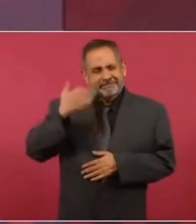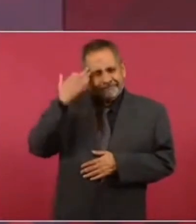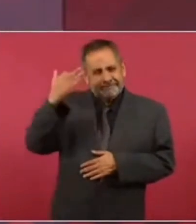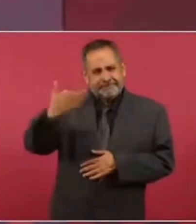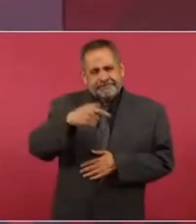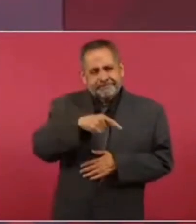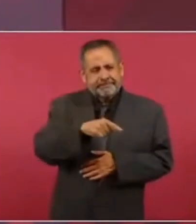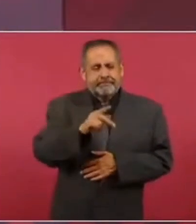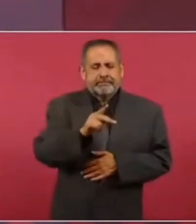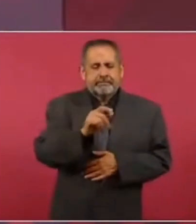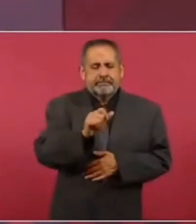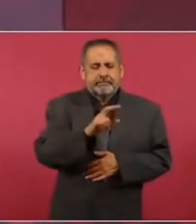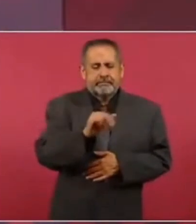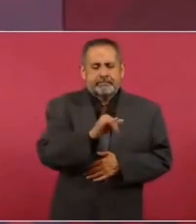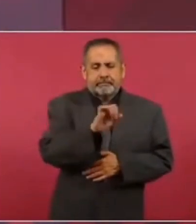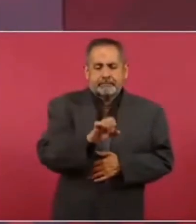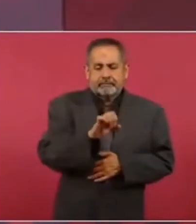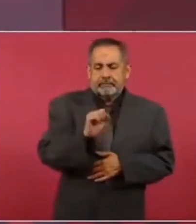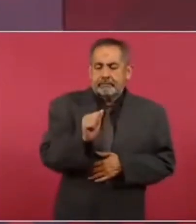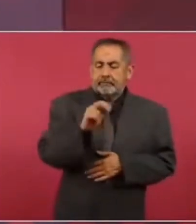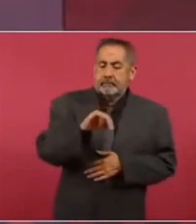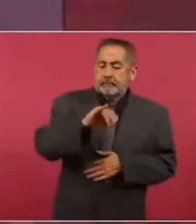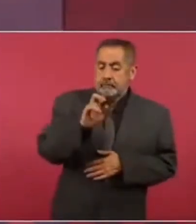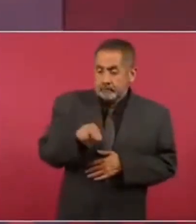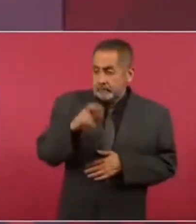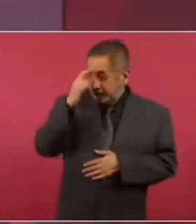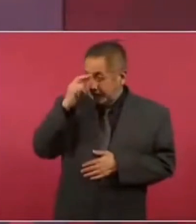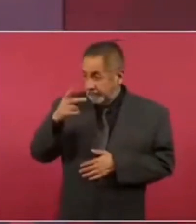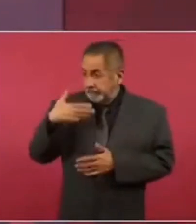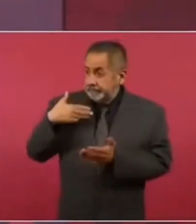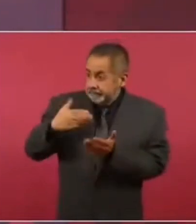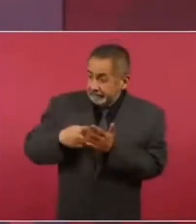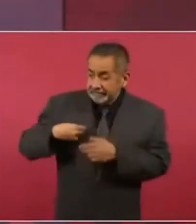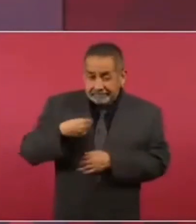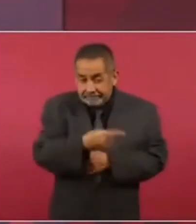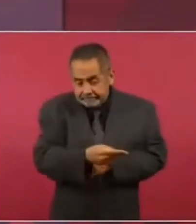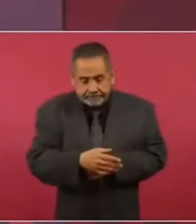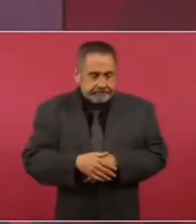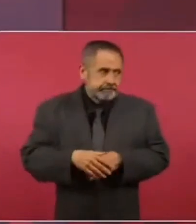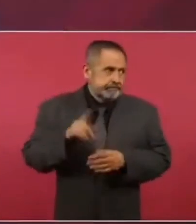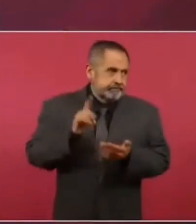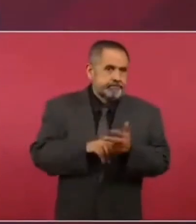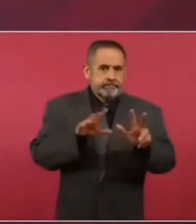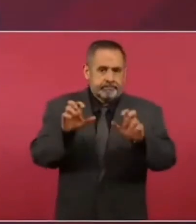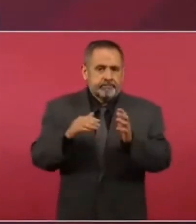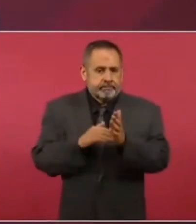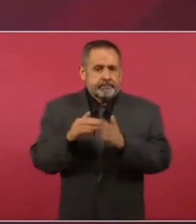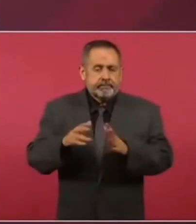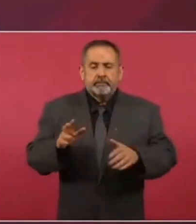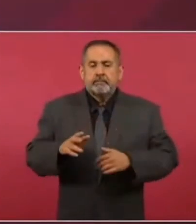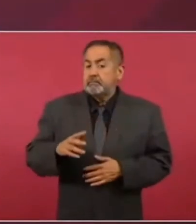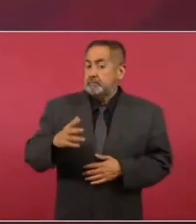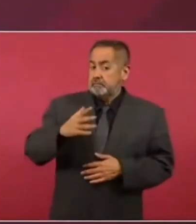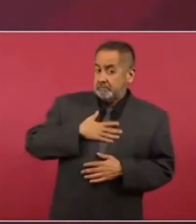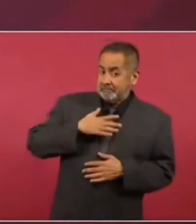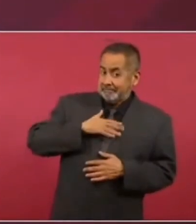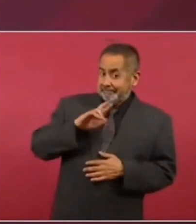De lo que yo recuerdo es que cuando se les solicitó